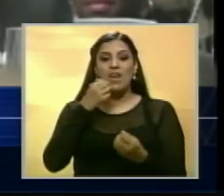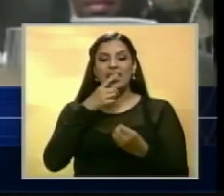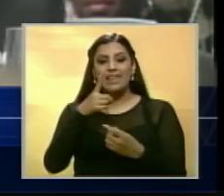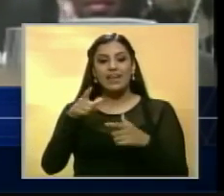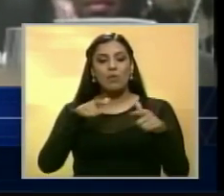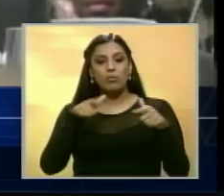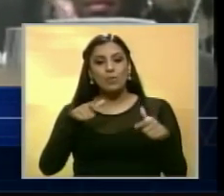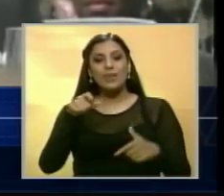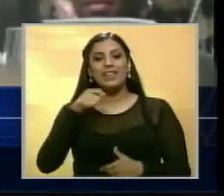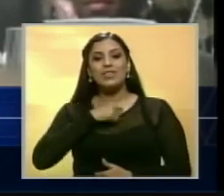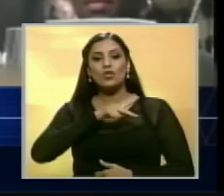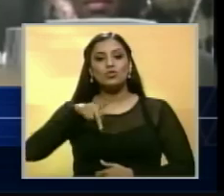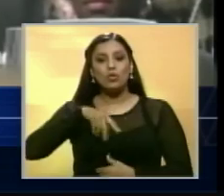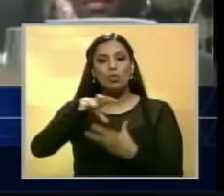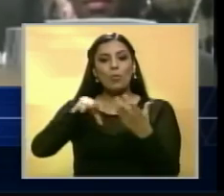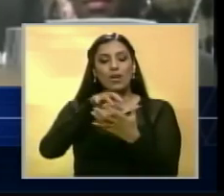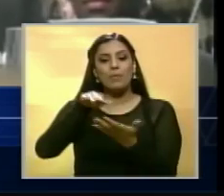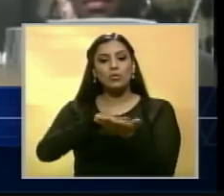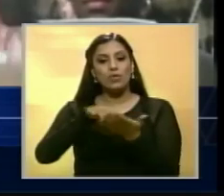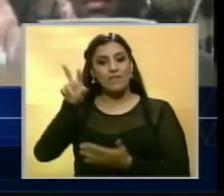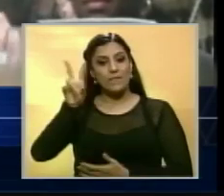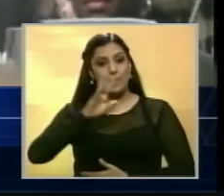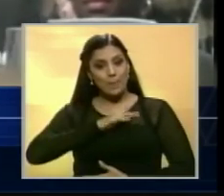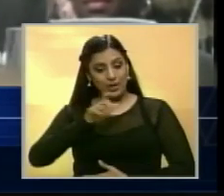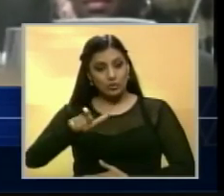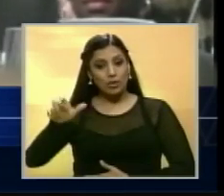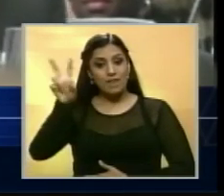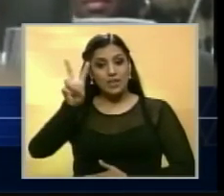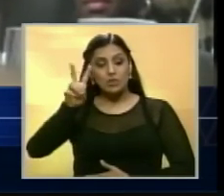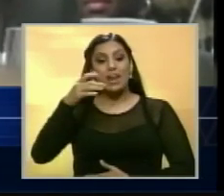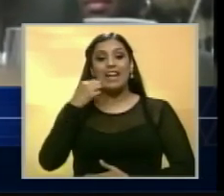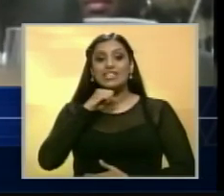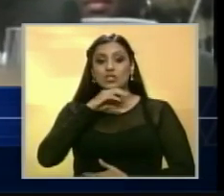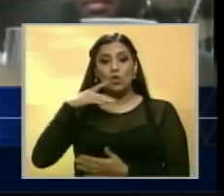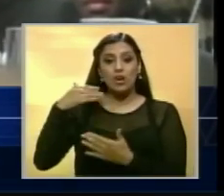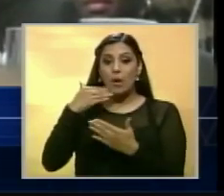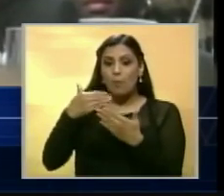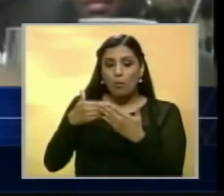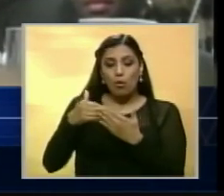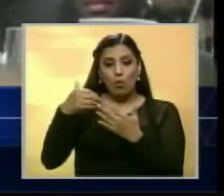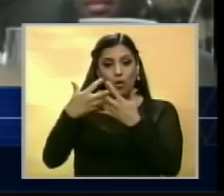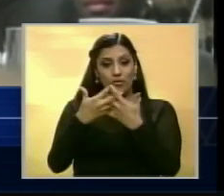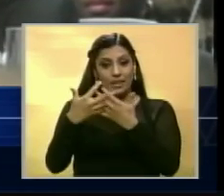dirimen los venezolanos. En la historia reciente de los Estados Unidos,